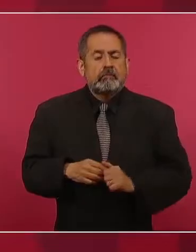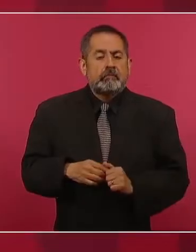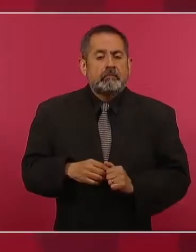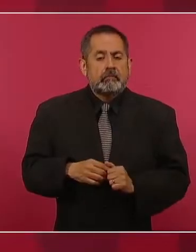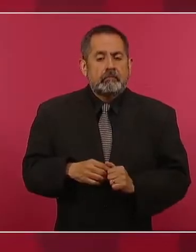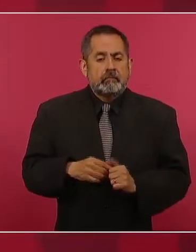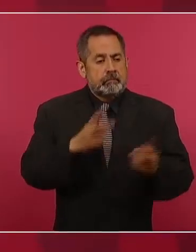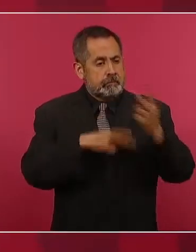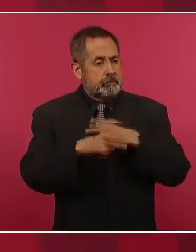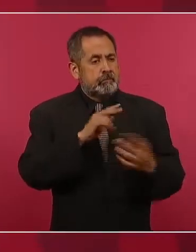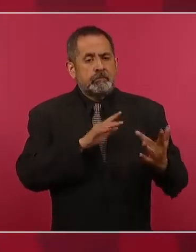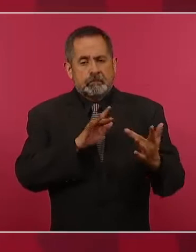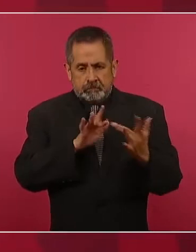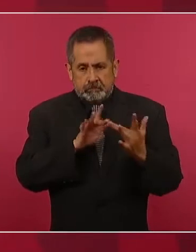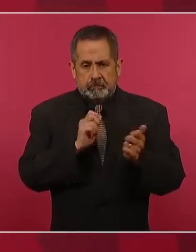vienen a verme